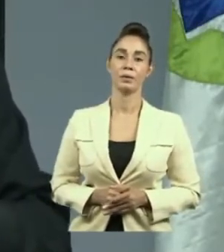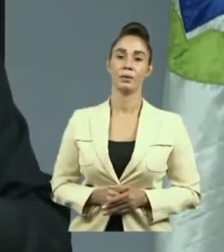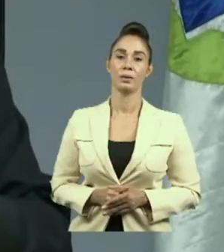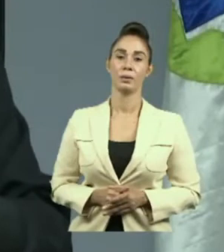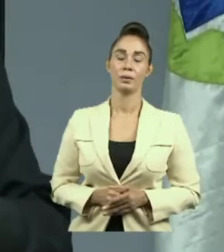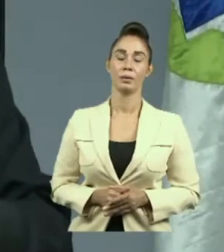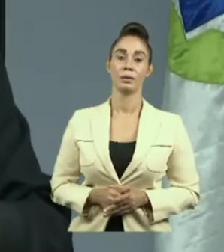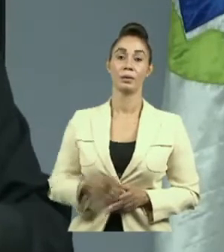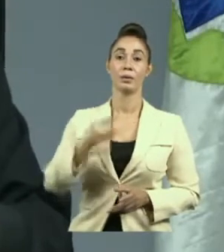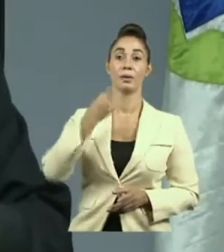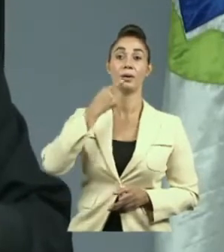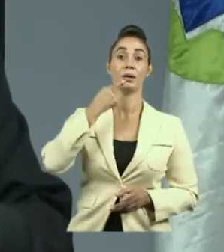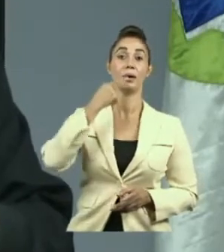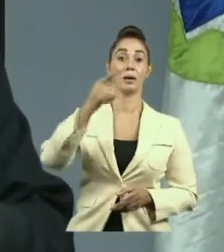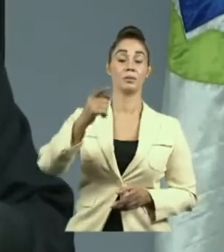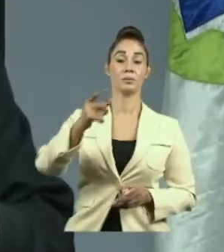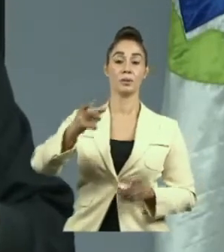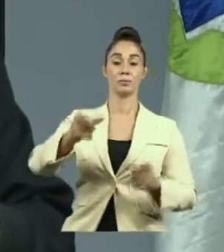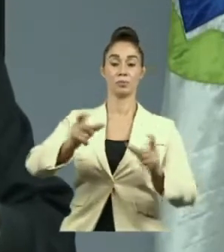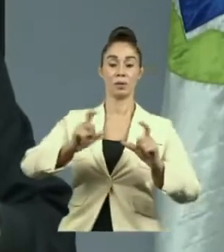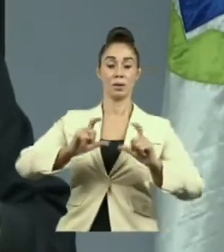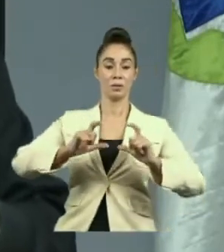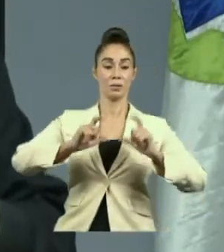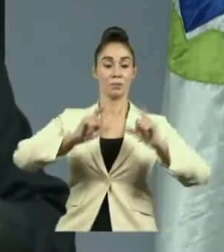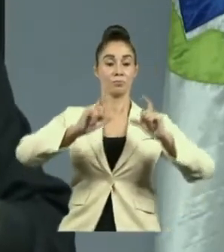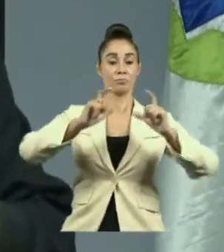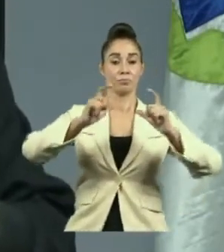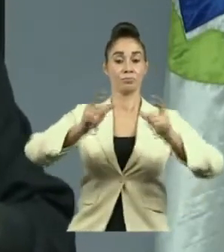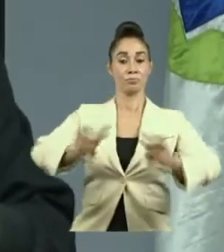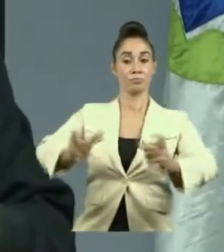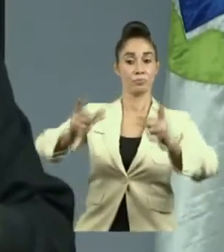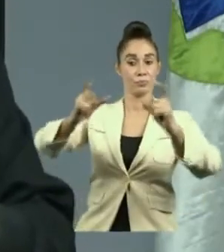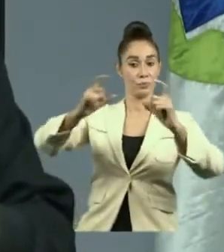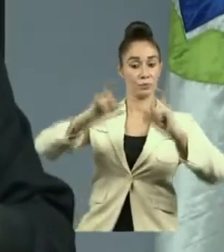una donación d